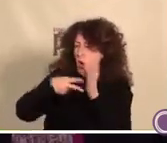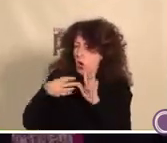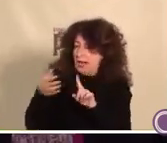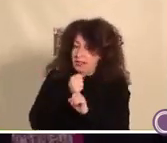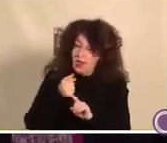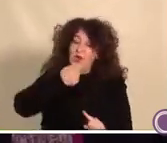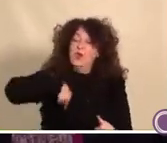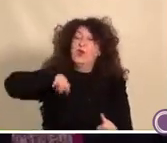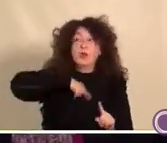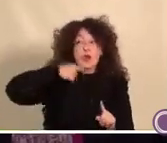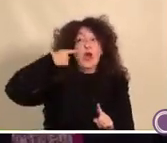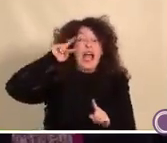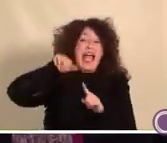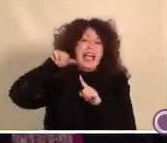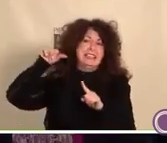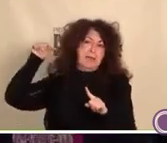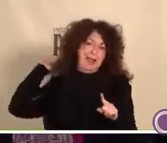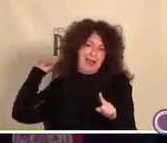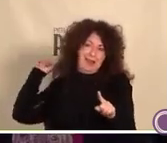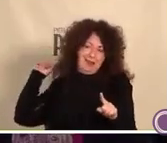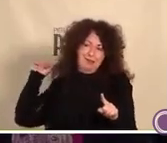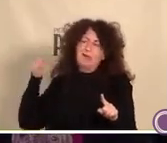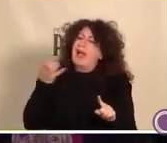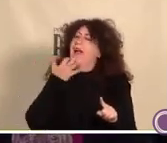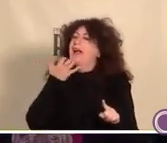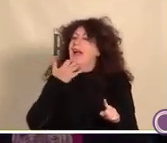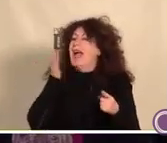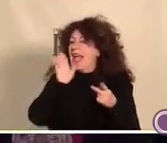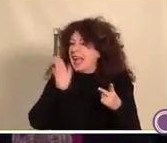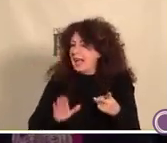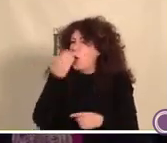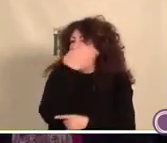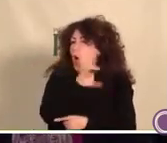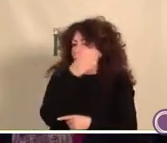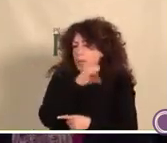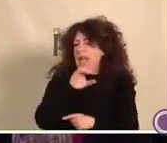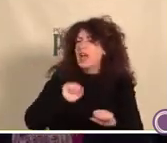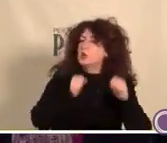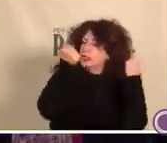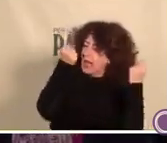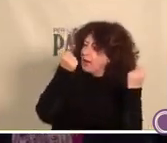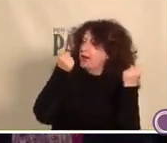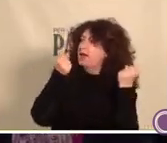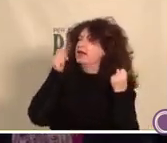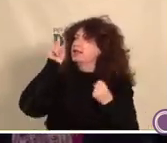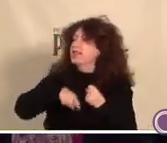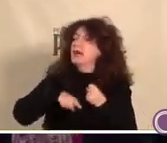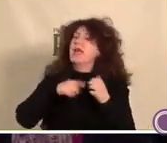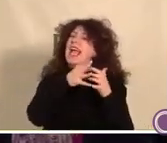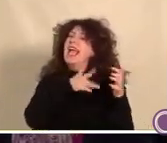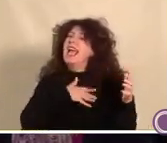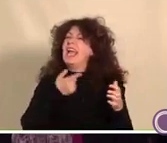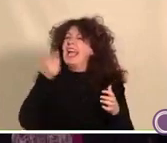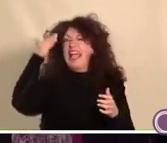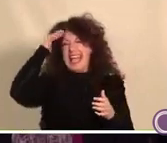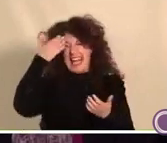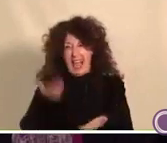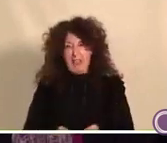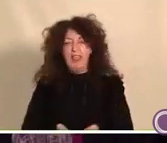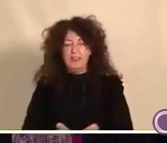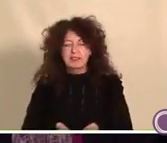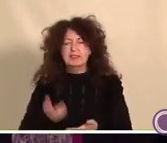tenemos una experiencia dilatada hemos citado ejemplos como el colombiano el salvadoreño el ejemplo irlandés son muchos los ejemplos